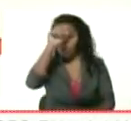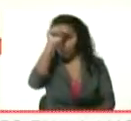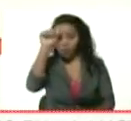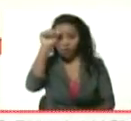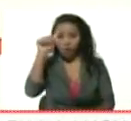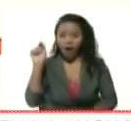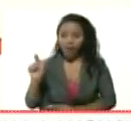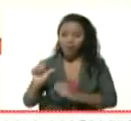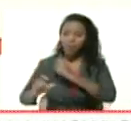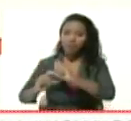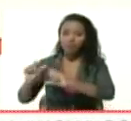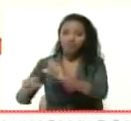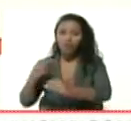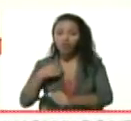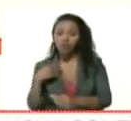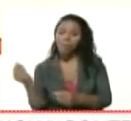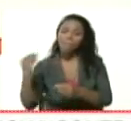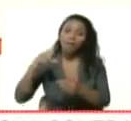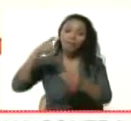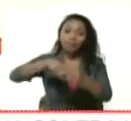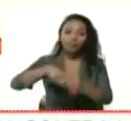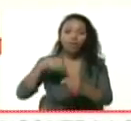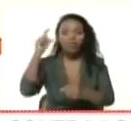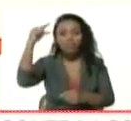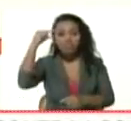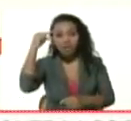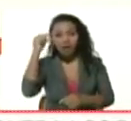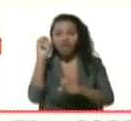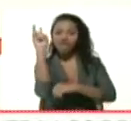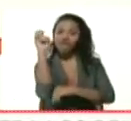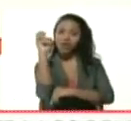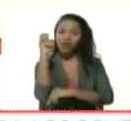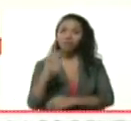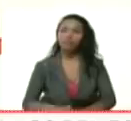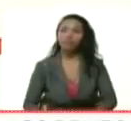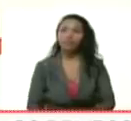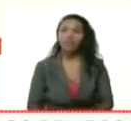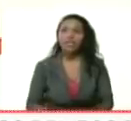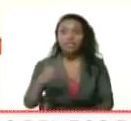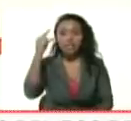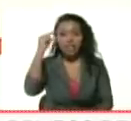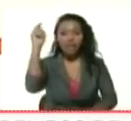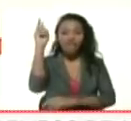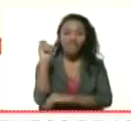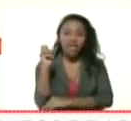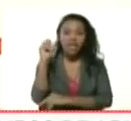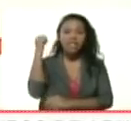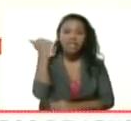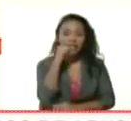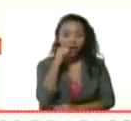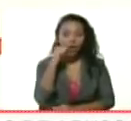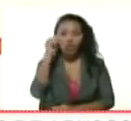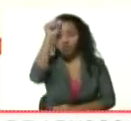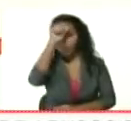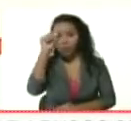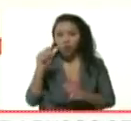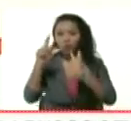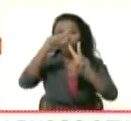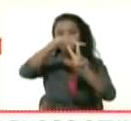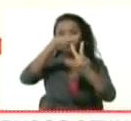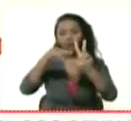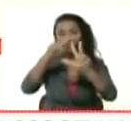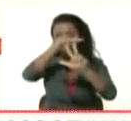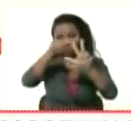este proceso y ahora le vamos a agregar el día viernes. Viernes, sábado y domingo. Viernes, sábado y